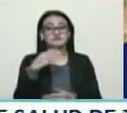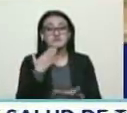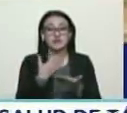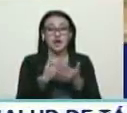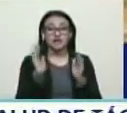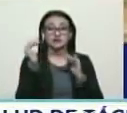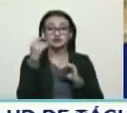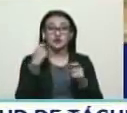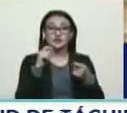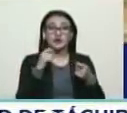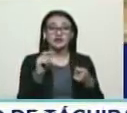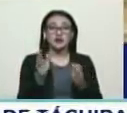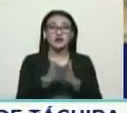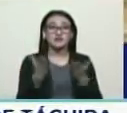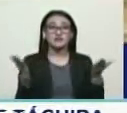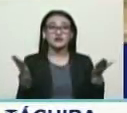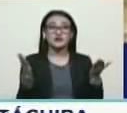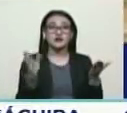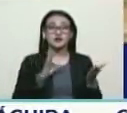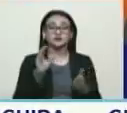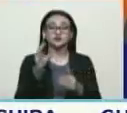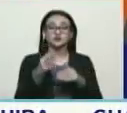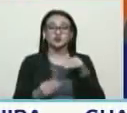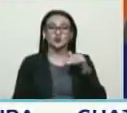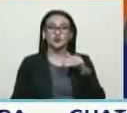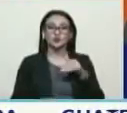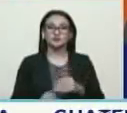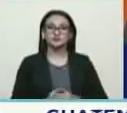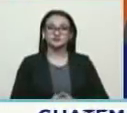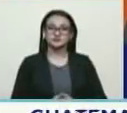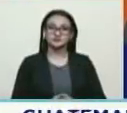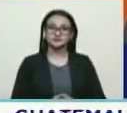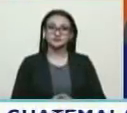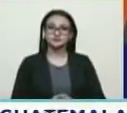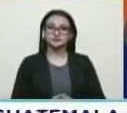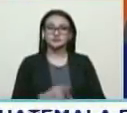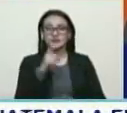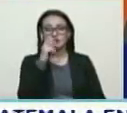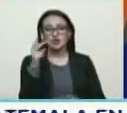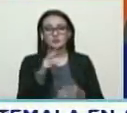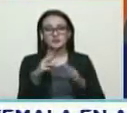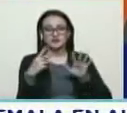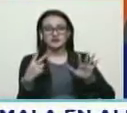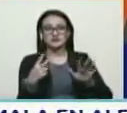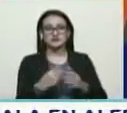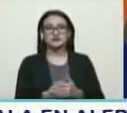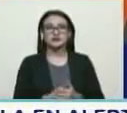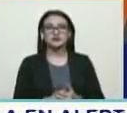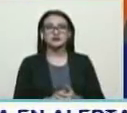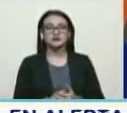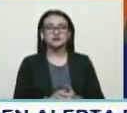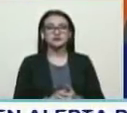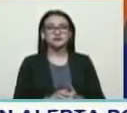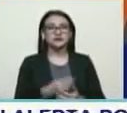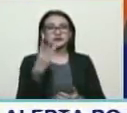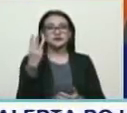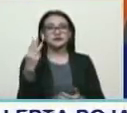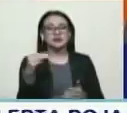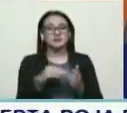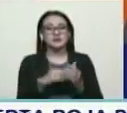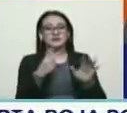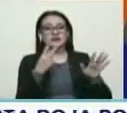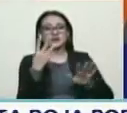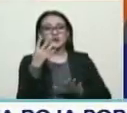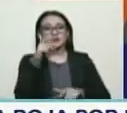y ventas de las librerías del sur. En el año 2017 hubo 3.074